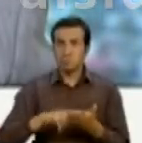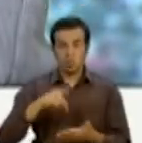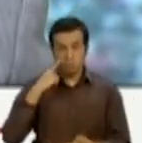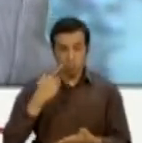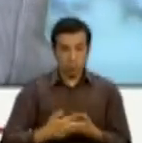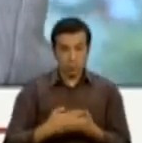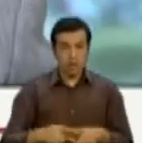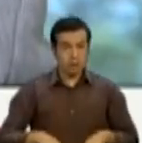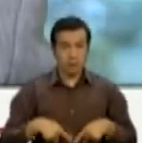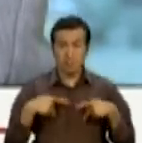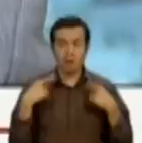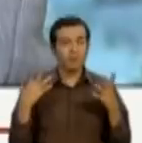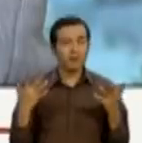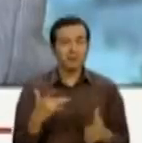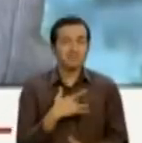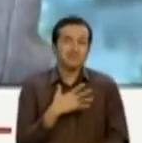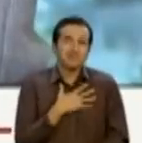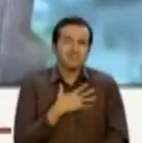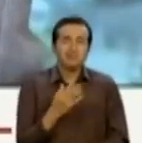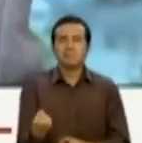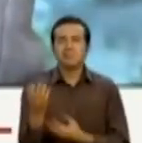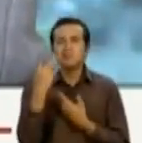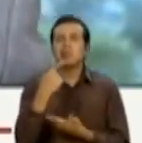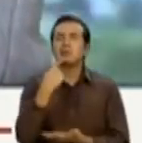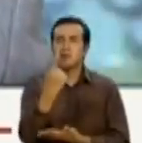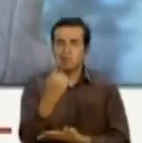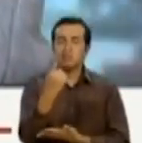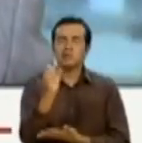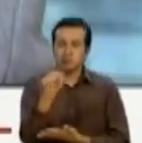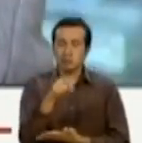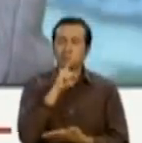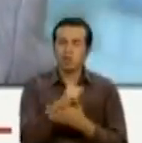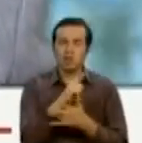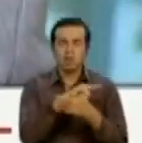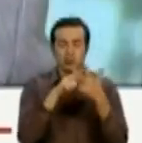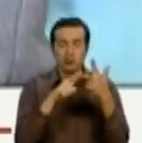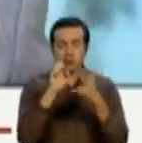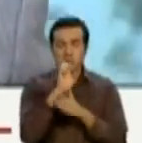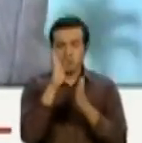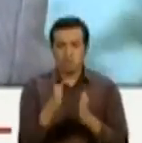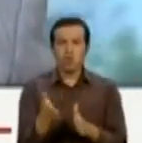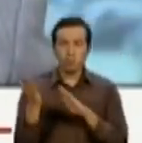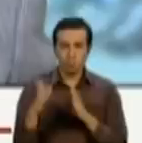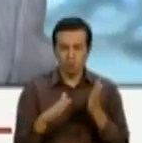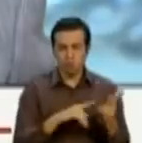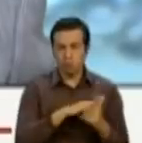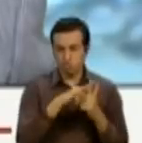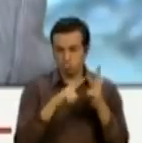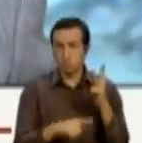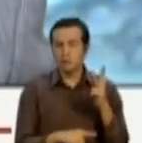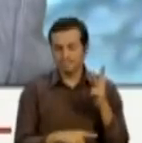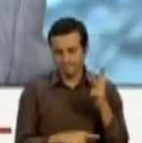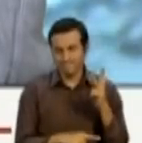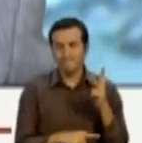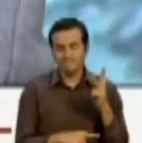de vida y lamentablemente tenemos información que confirma el asesinato de nuestros compatriotas. Más allá